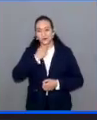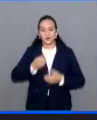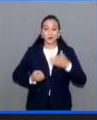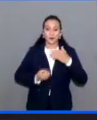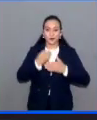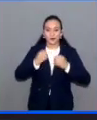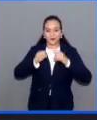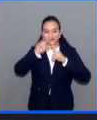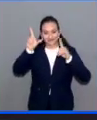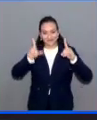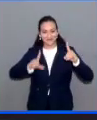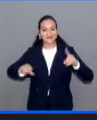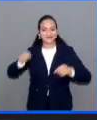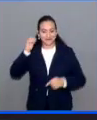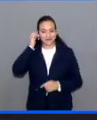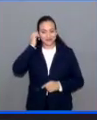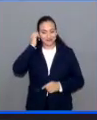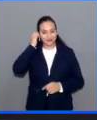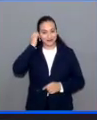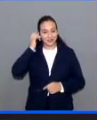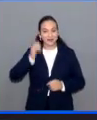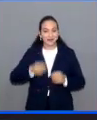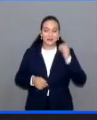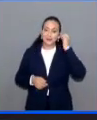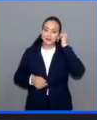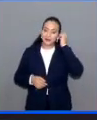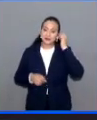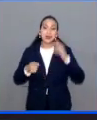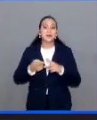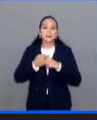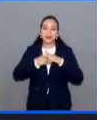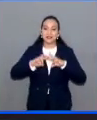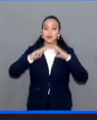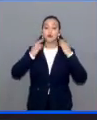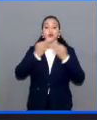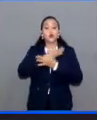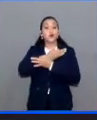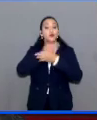Nación. Vamos a abrir esta sesión pública.